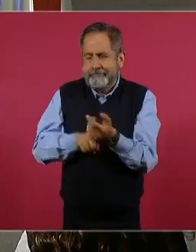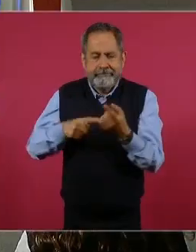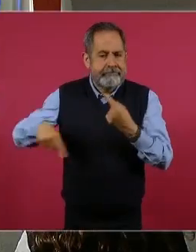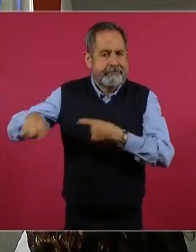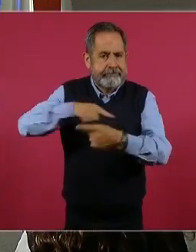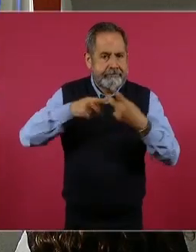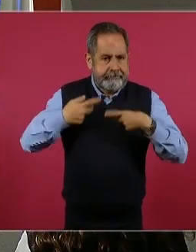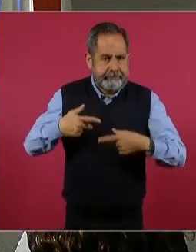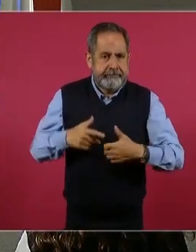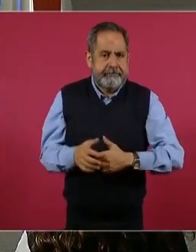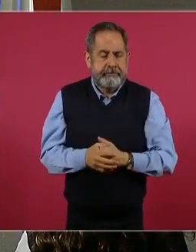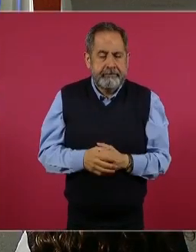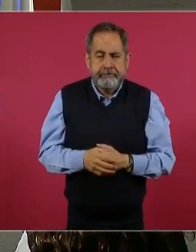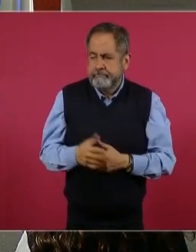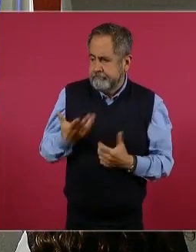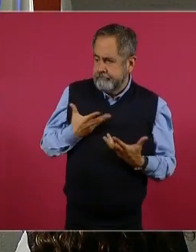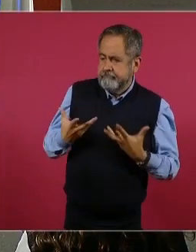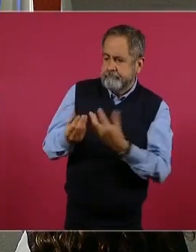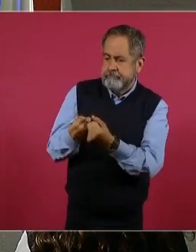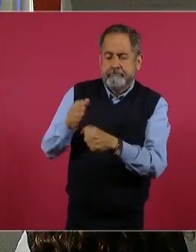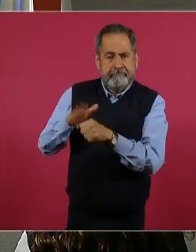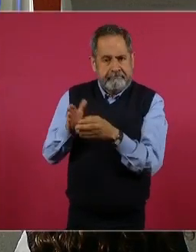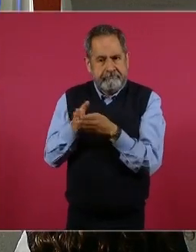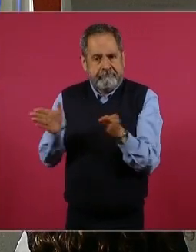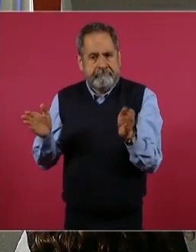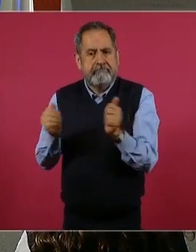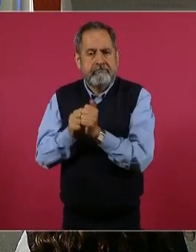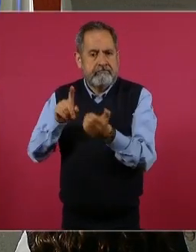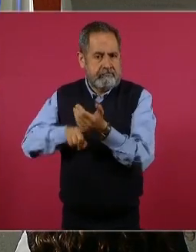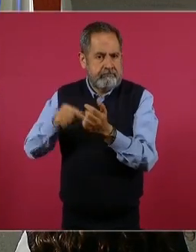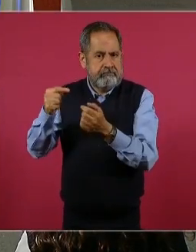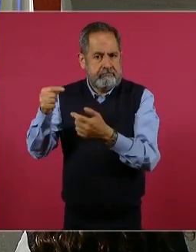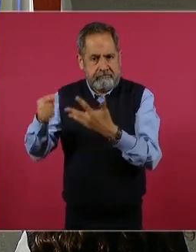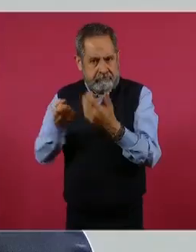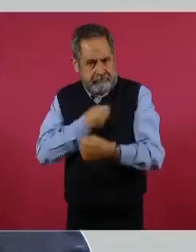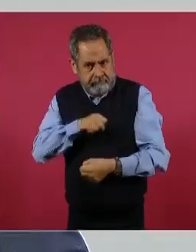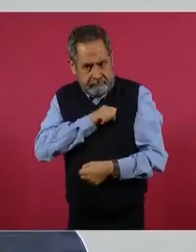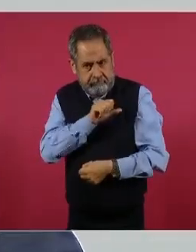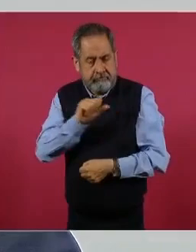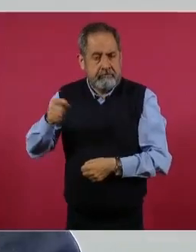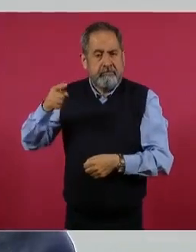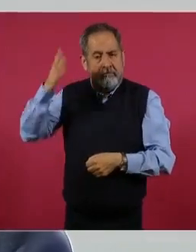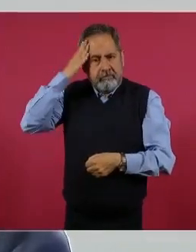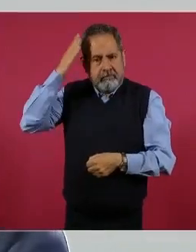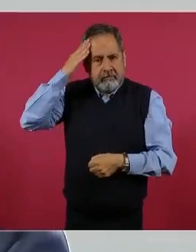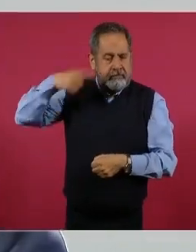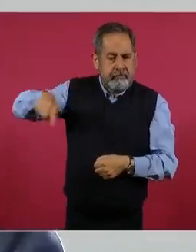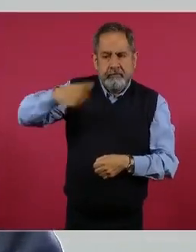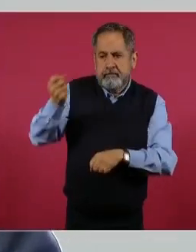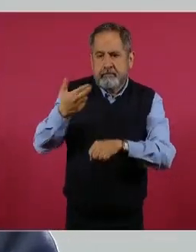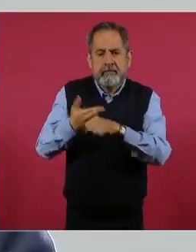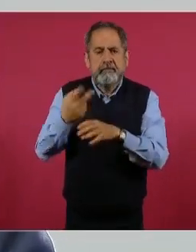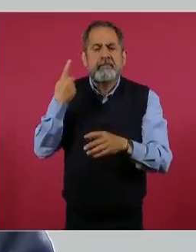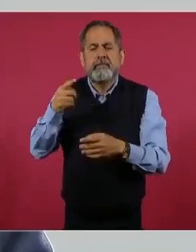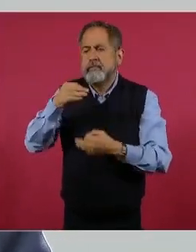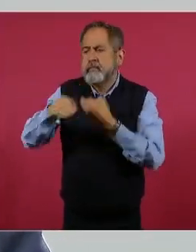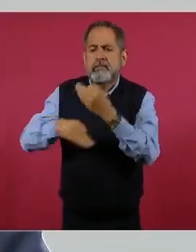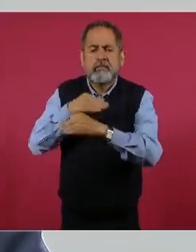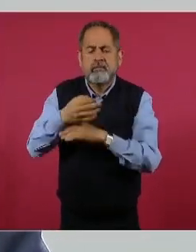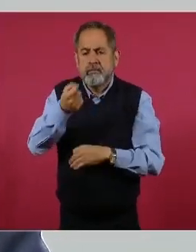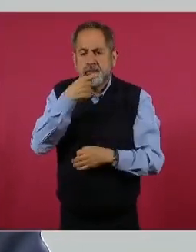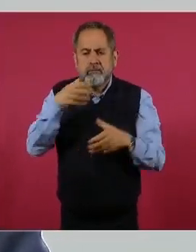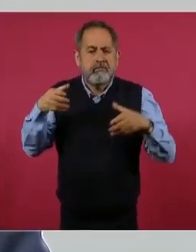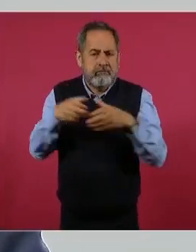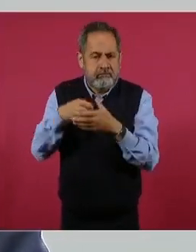industria. Colaboramos ampliamente con los sectores de salud, bajo el liderazgo de nuestra Secretaría, para que todos los